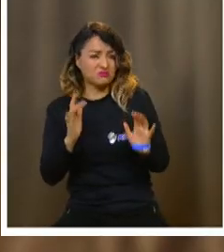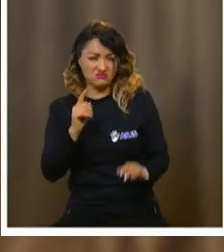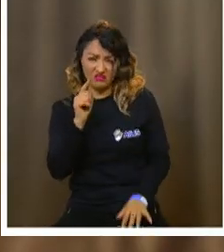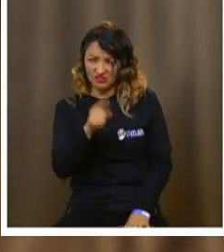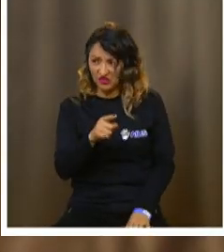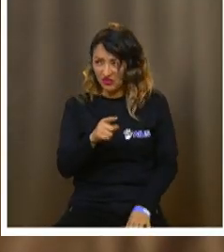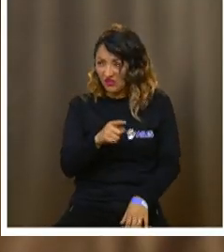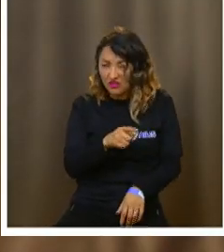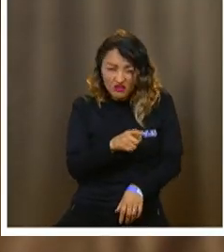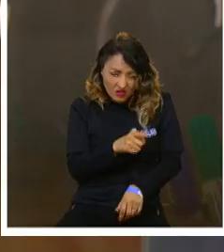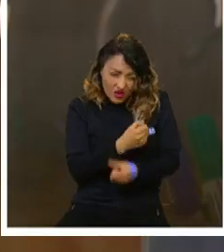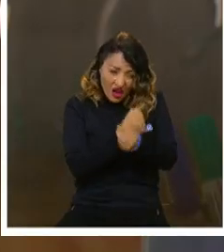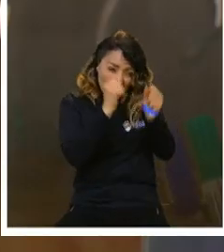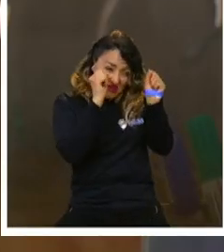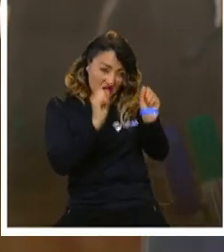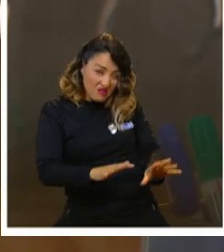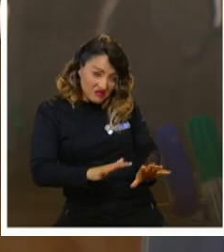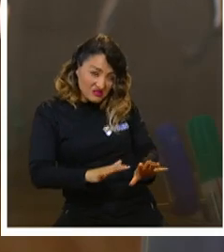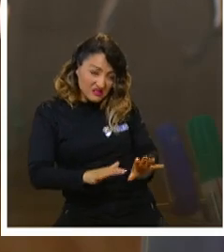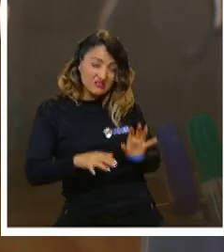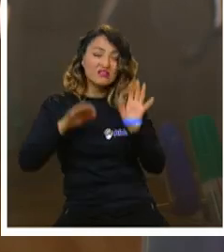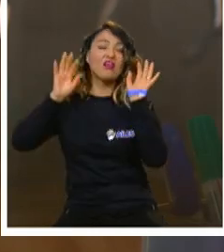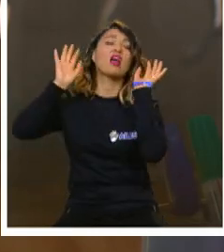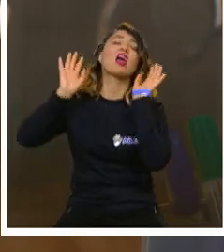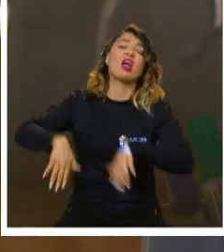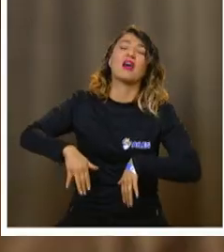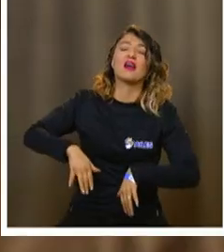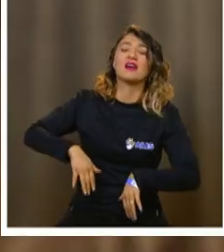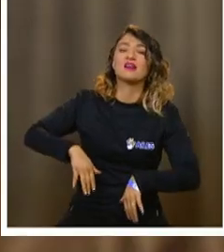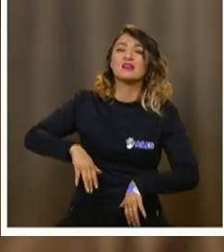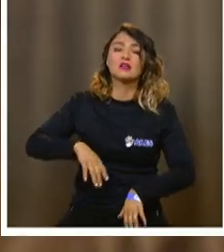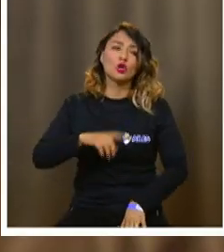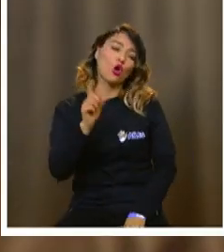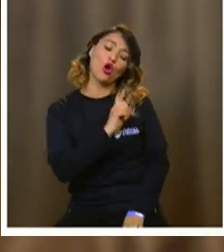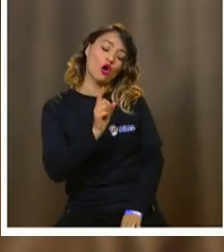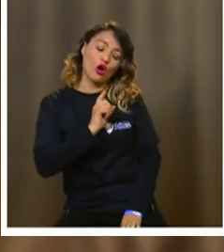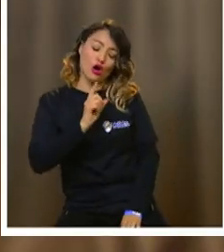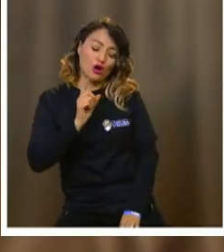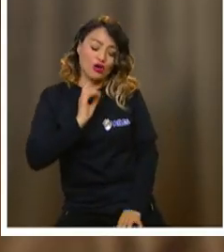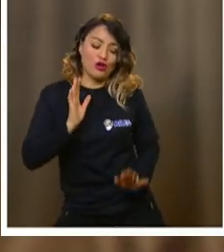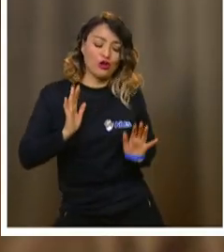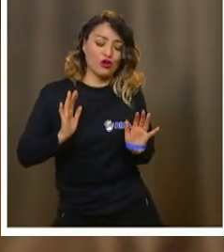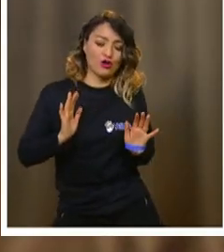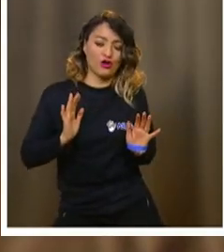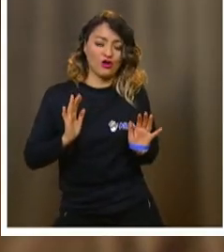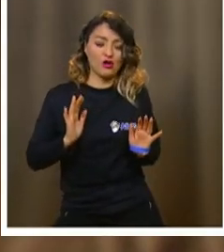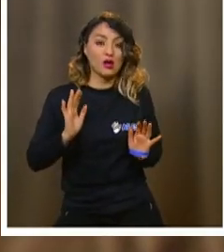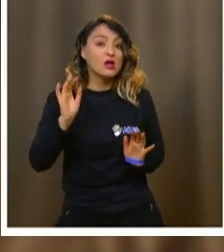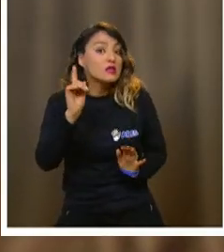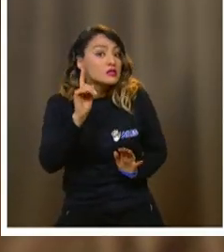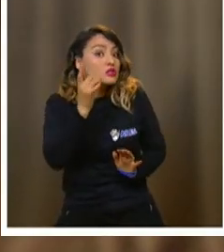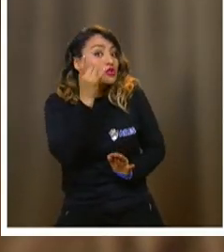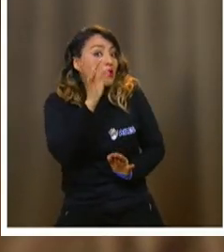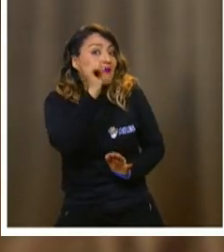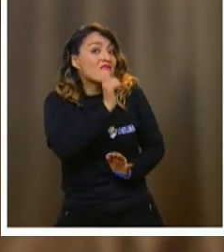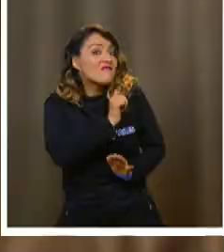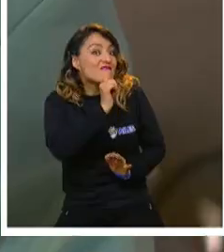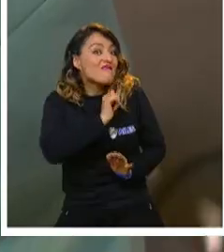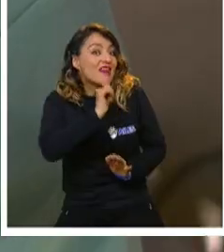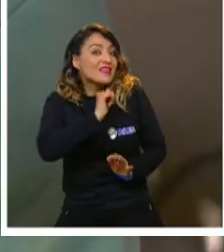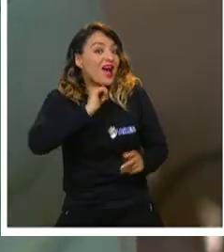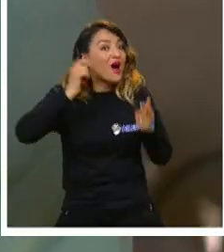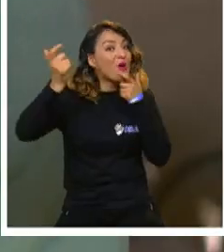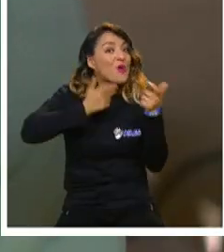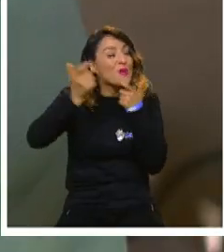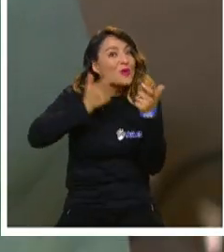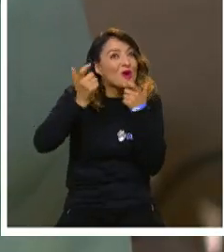dando por vencido? No, no, no. ¿Y solamente nos está faltando el bloque del humor?